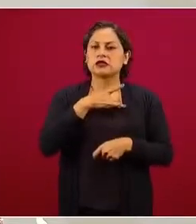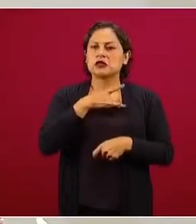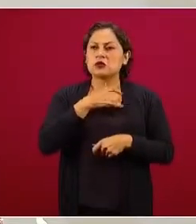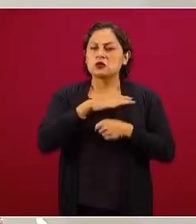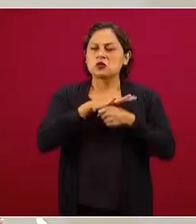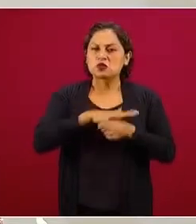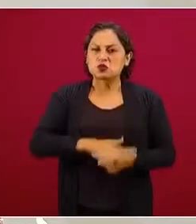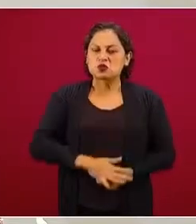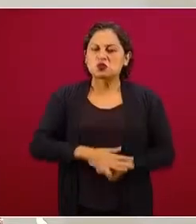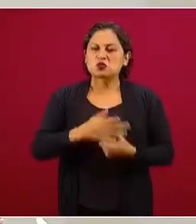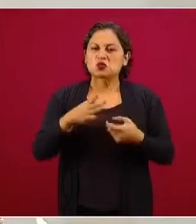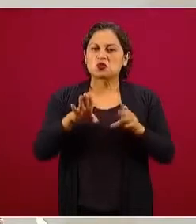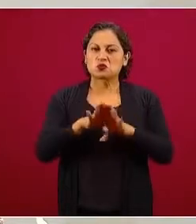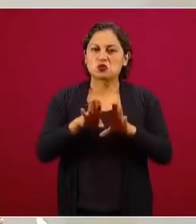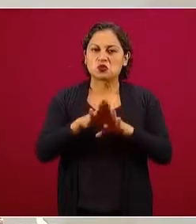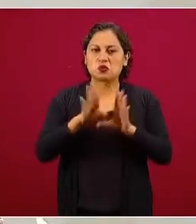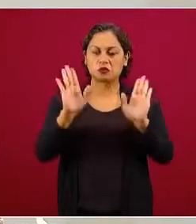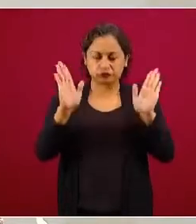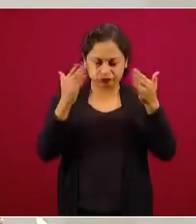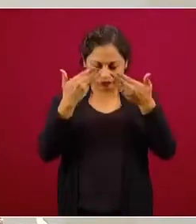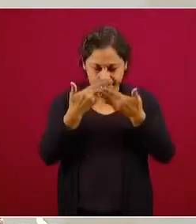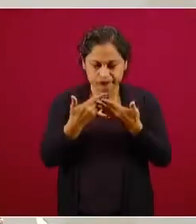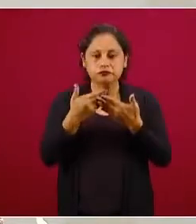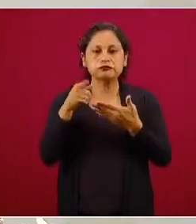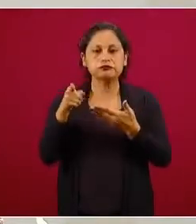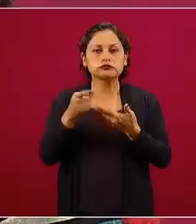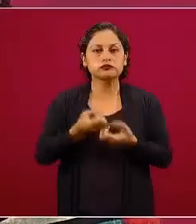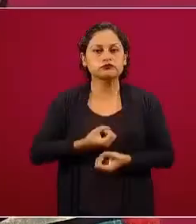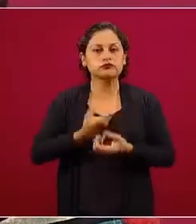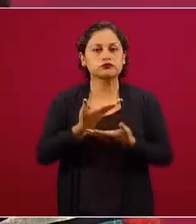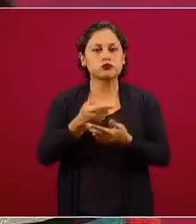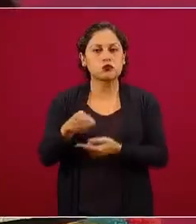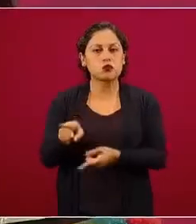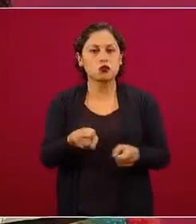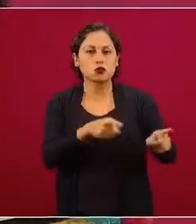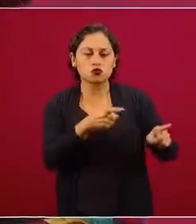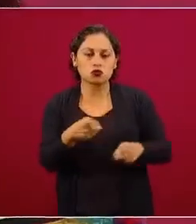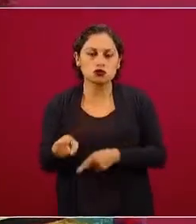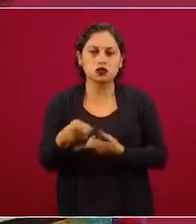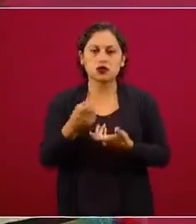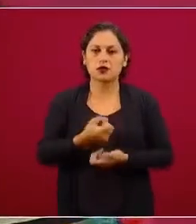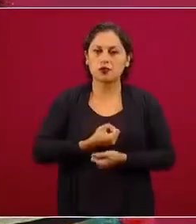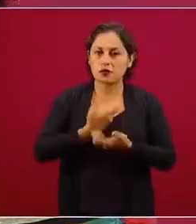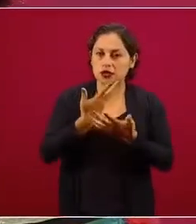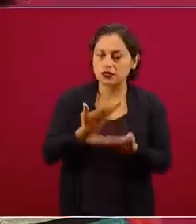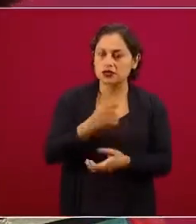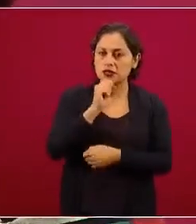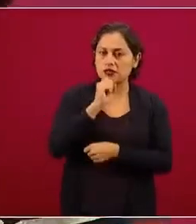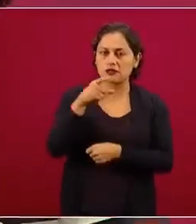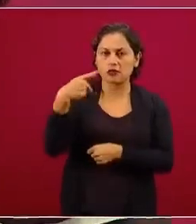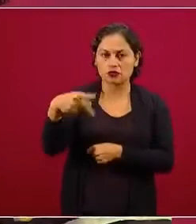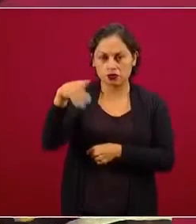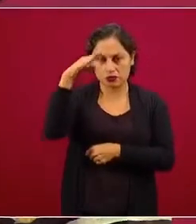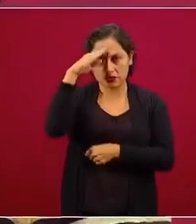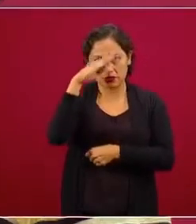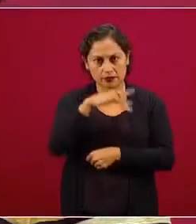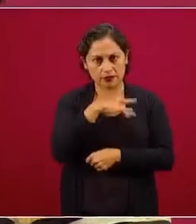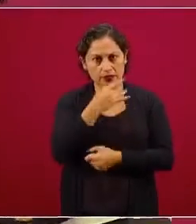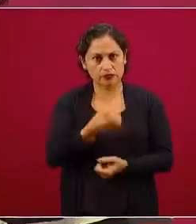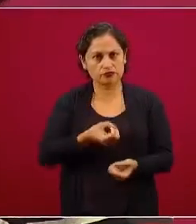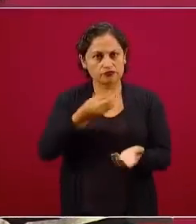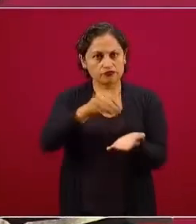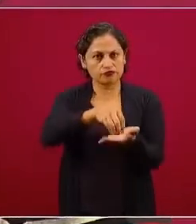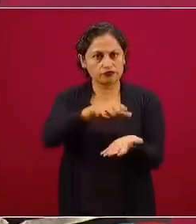través de la música y a través de la poesía, ellos expresan lo que sienten, lo que piensan y también sus propuestas como alternativa de